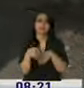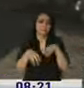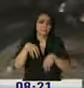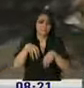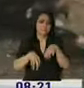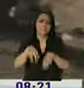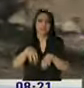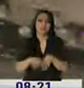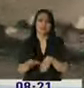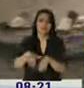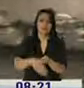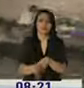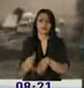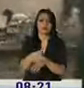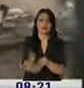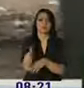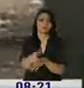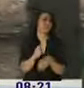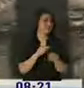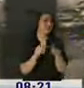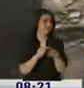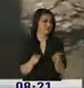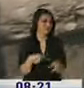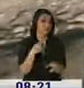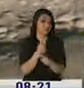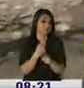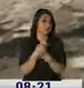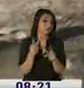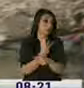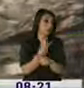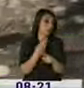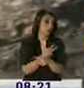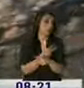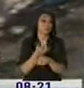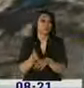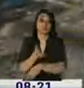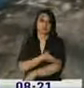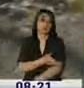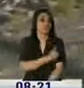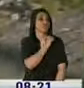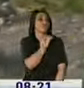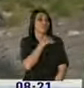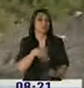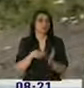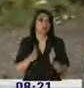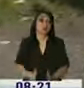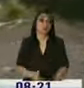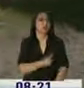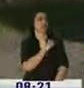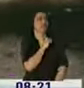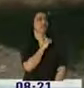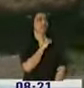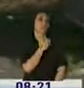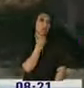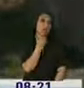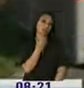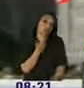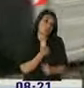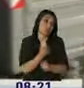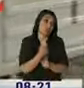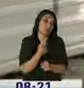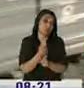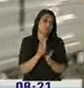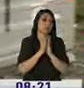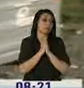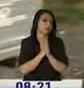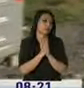lomas de escombros, y aquí ha habido asaltos a los estudiantes, y queremos que nos